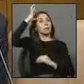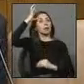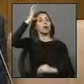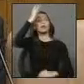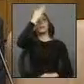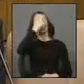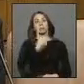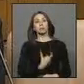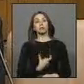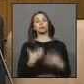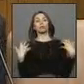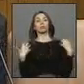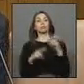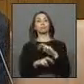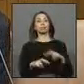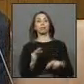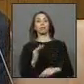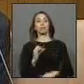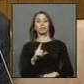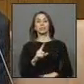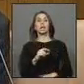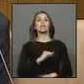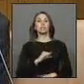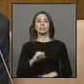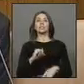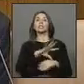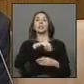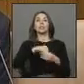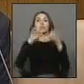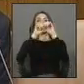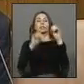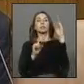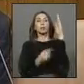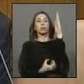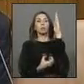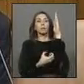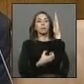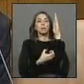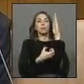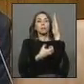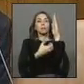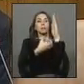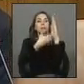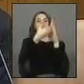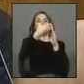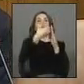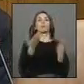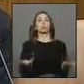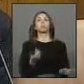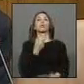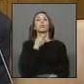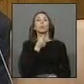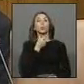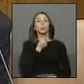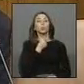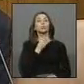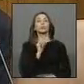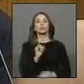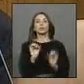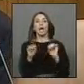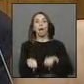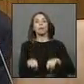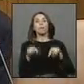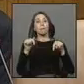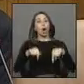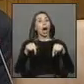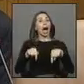a poder continuar en el sistema y ascender de grado. Por eso, con mucho gusto, vamos a aprobar en tercer